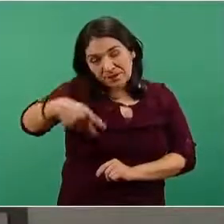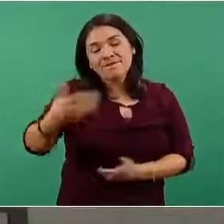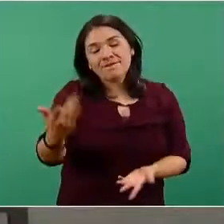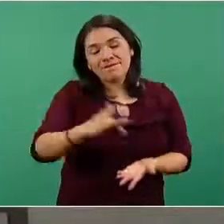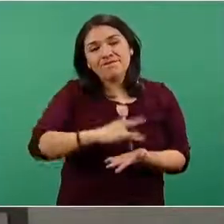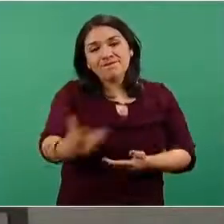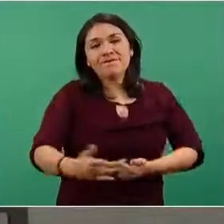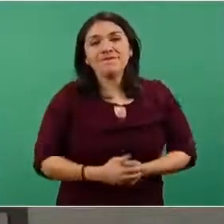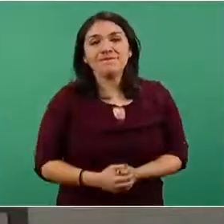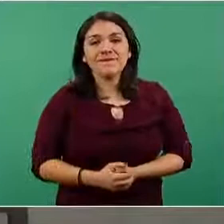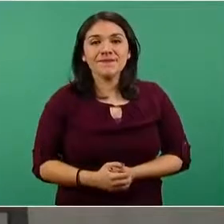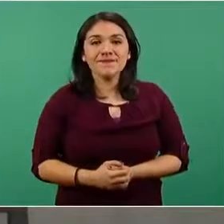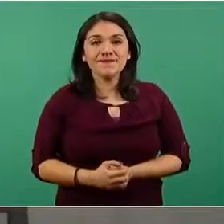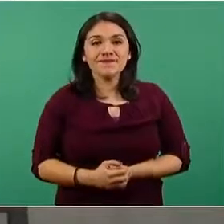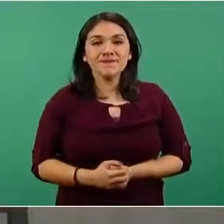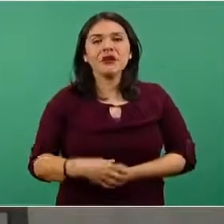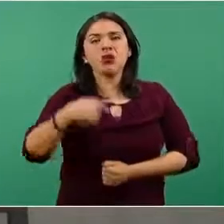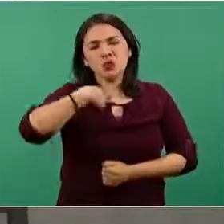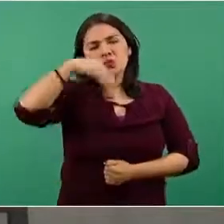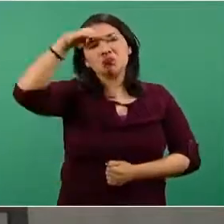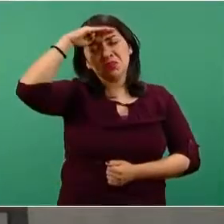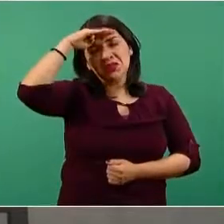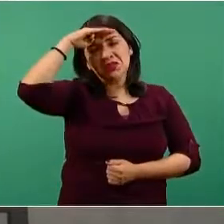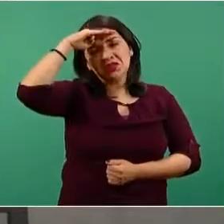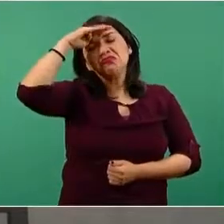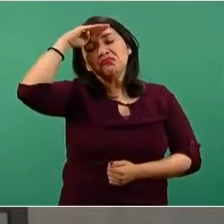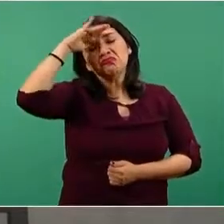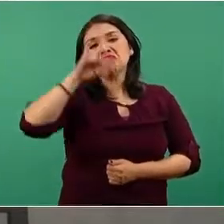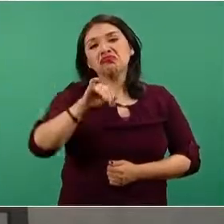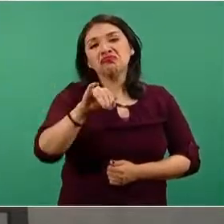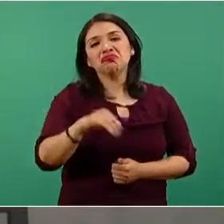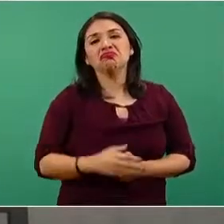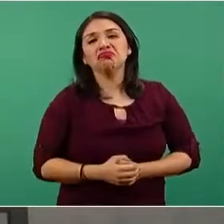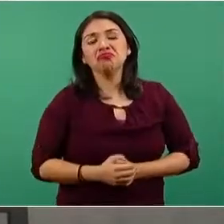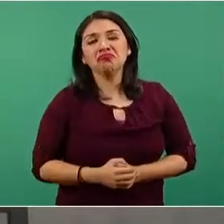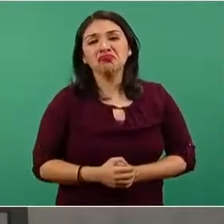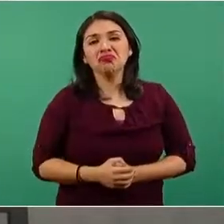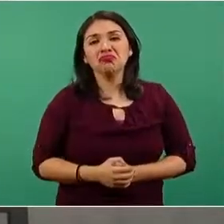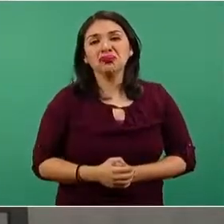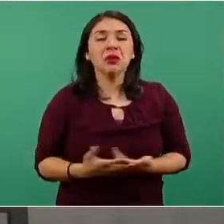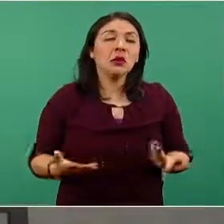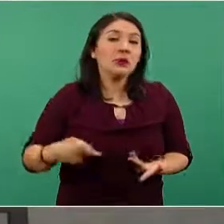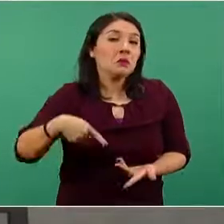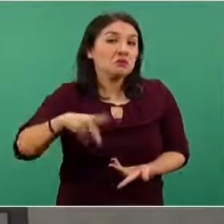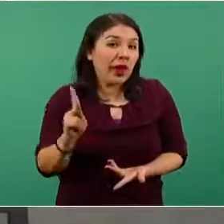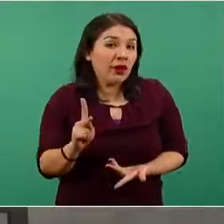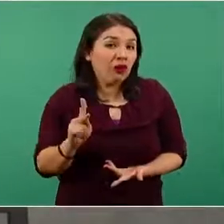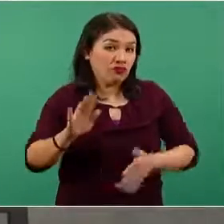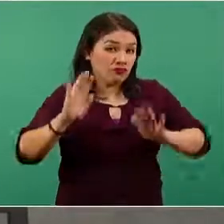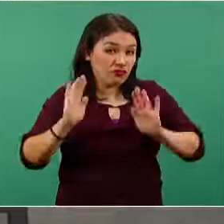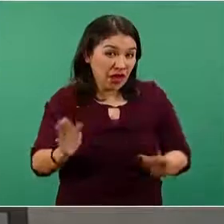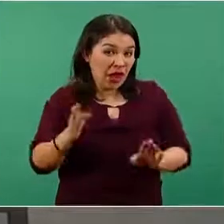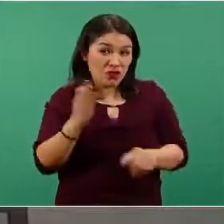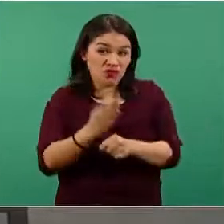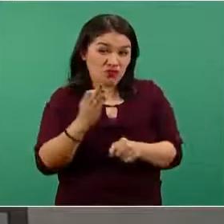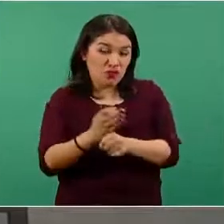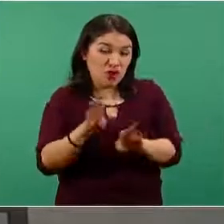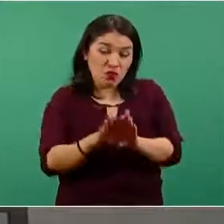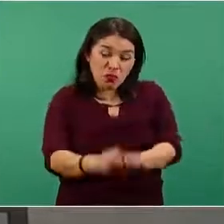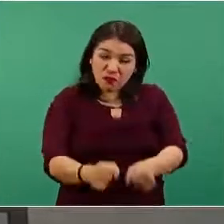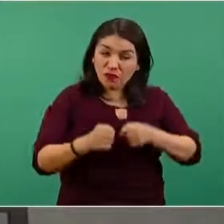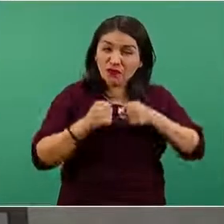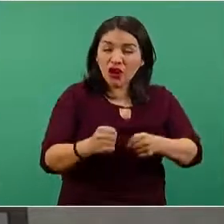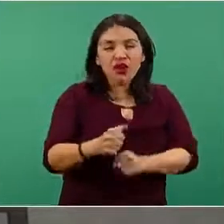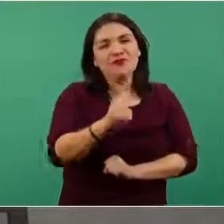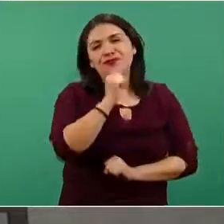Nuri. Pienso que sí, aunque todavía no de manera tan directa. Es